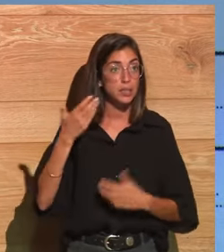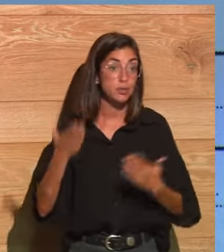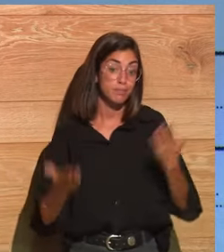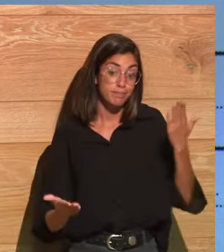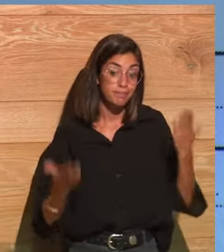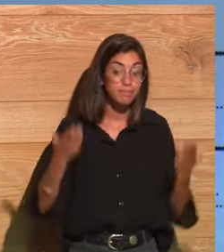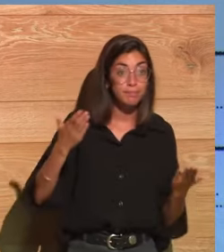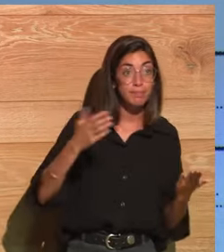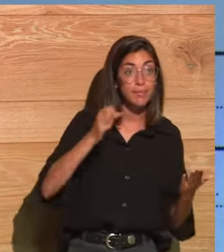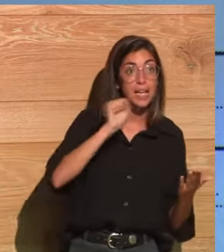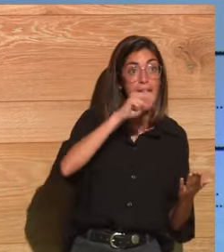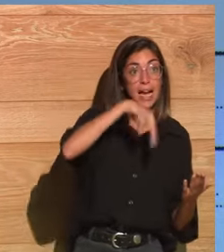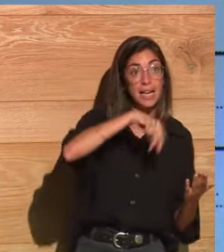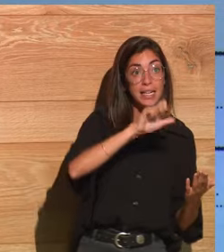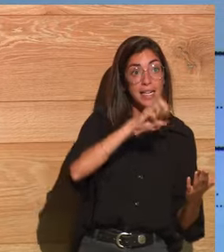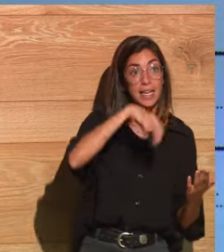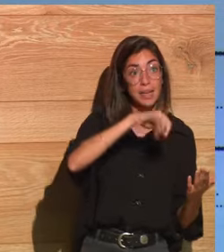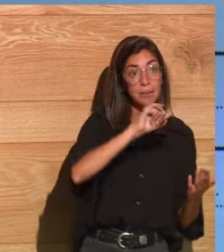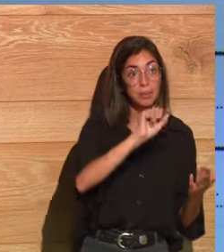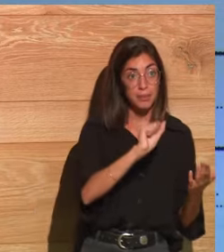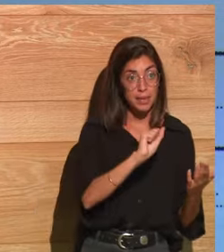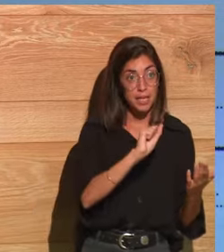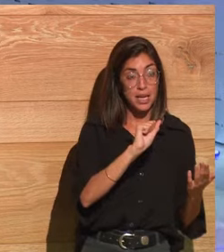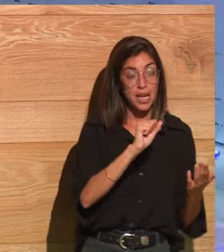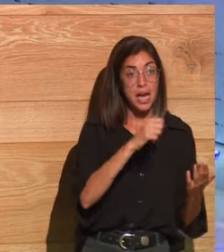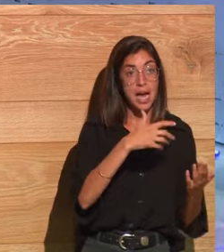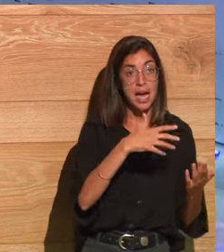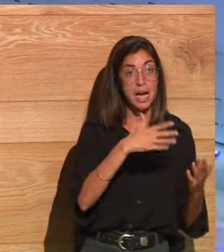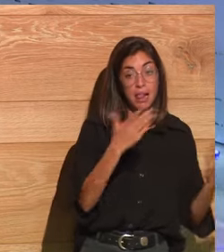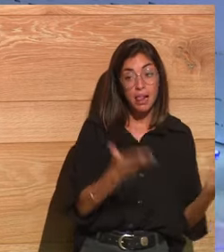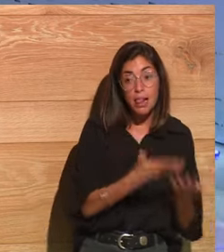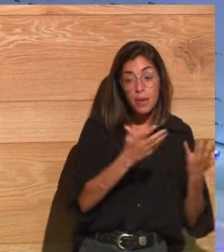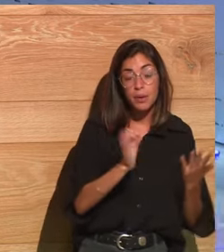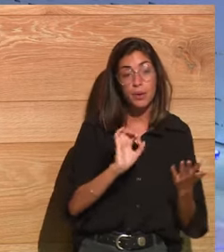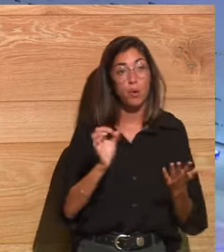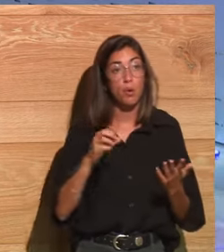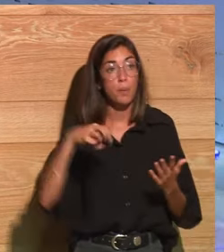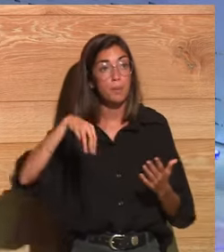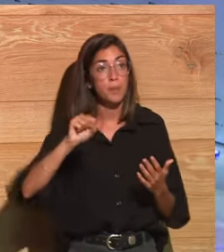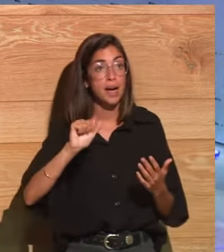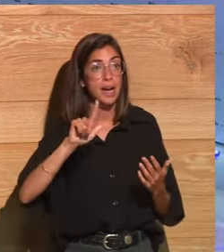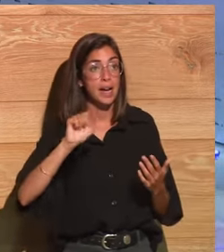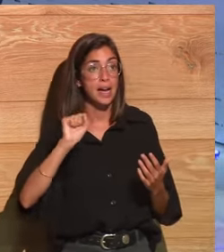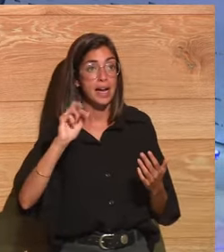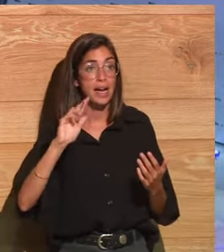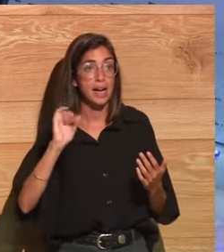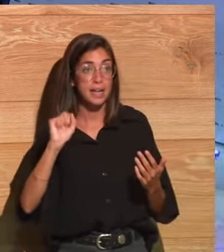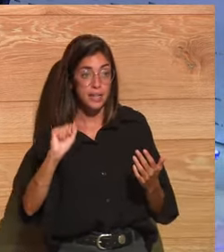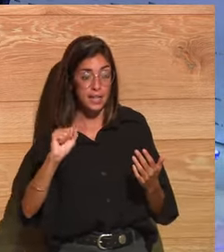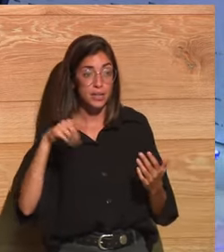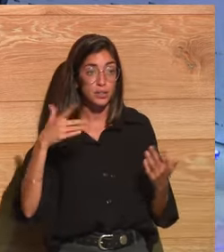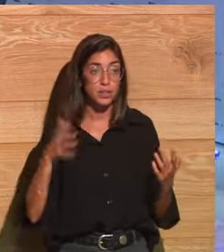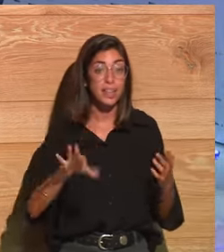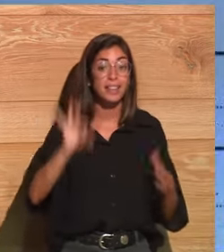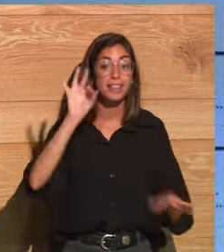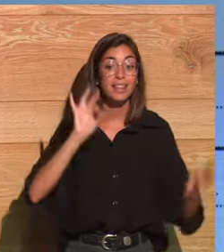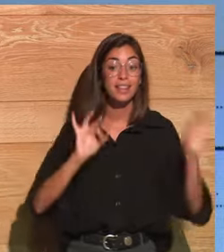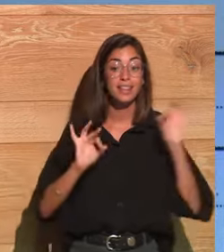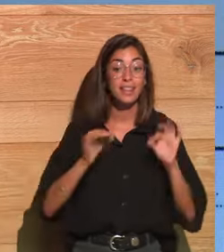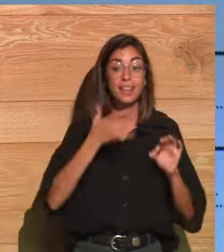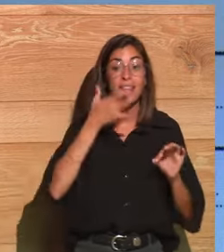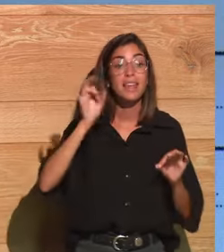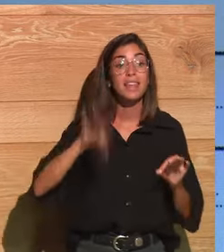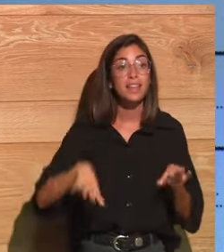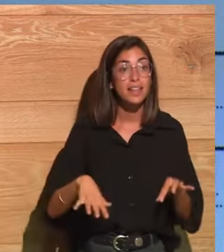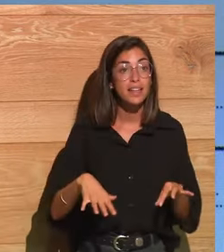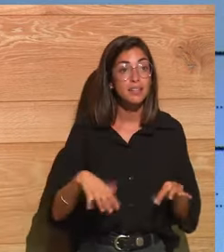entre sufrir una anemia leve si son heterocigotos o padecer la malaria, pues ya está. Entonces, ¿quién decide qué es lo mejor? ¿Quién es capaz de